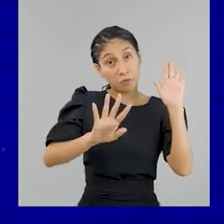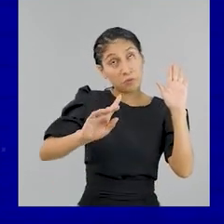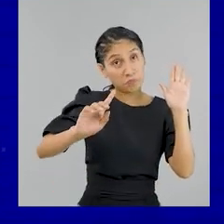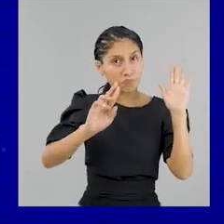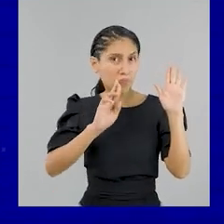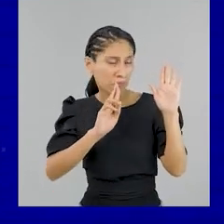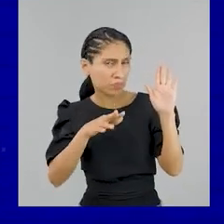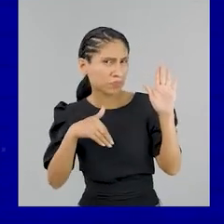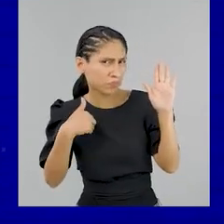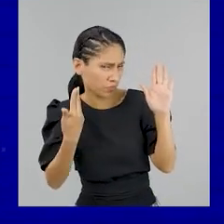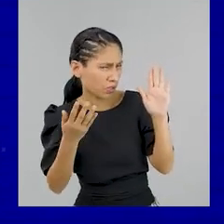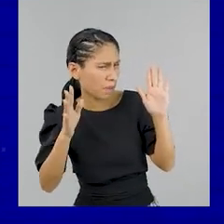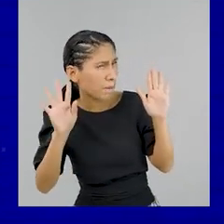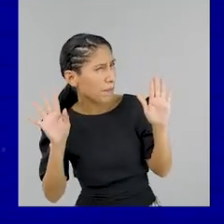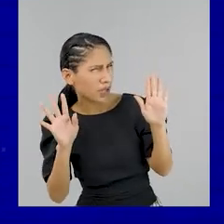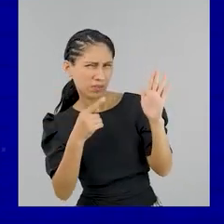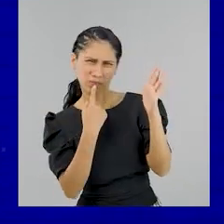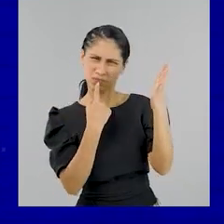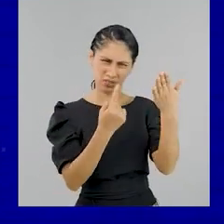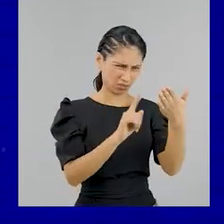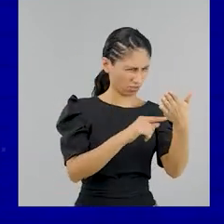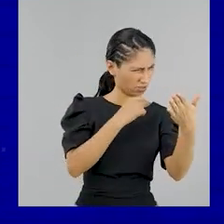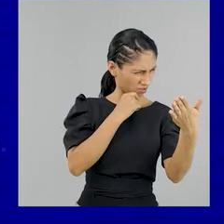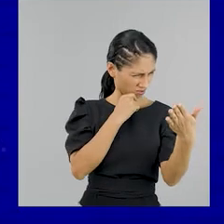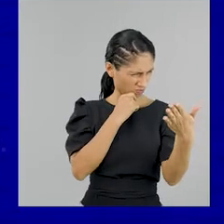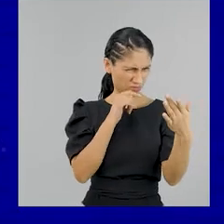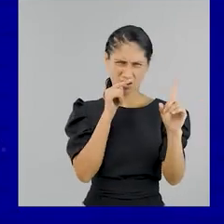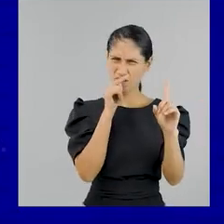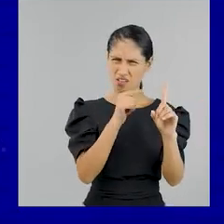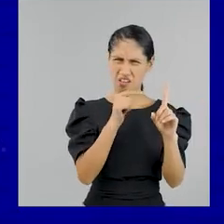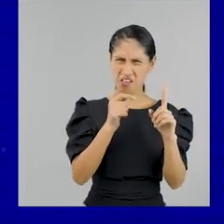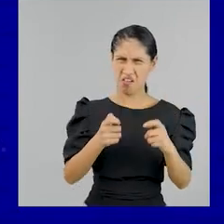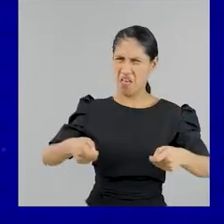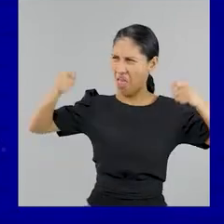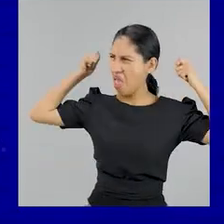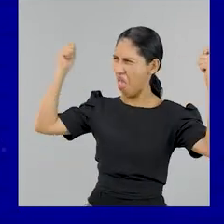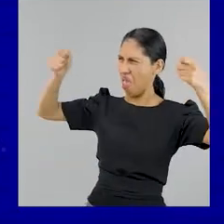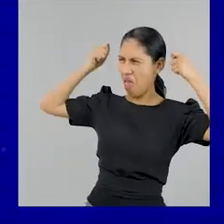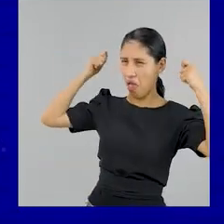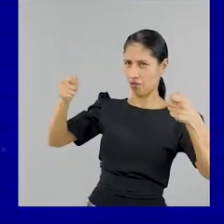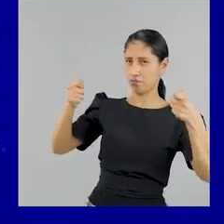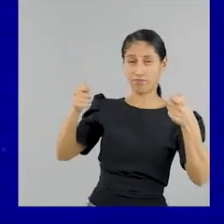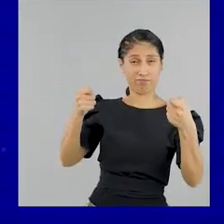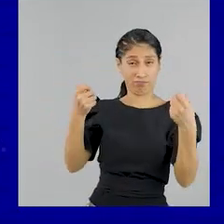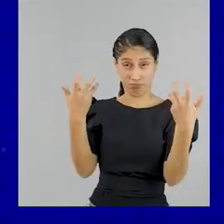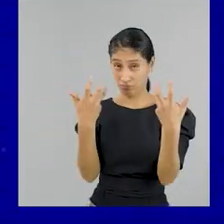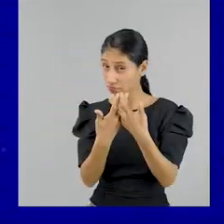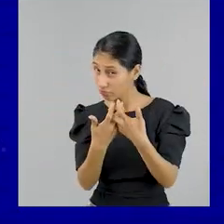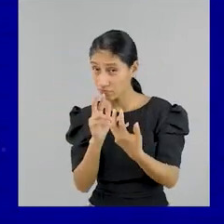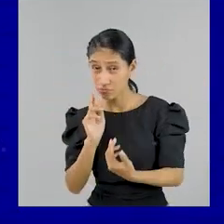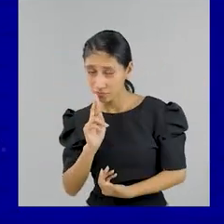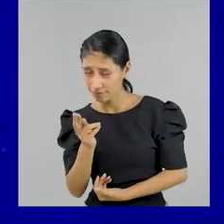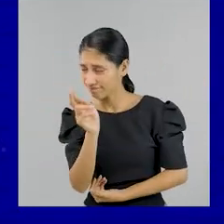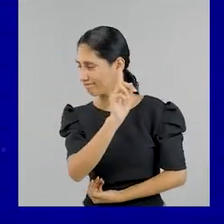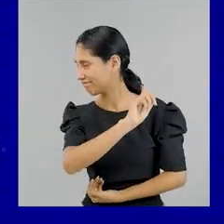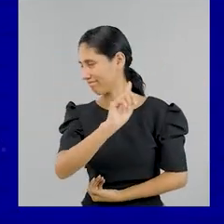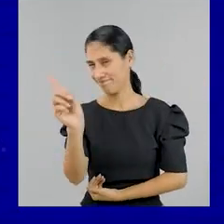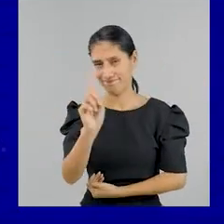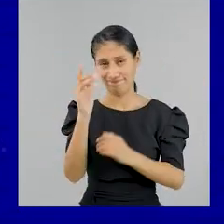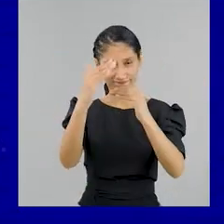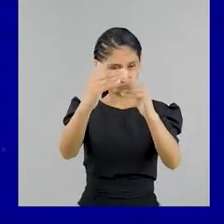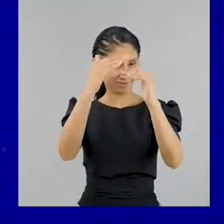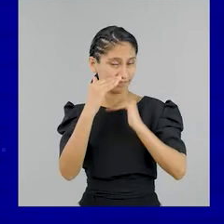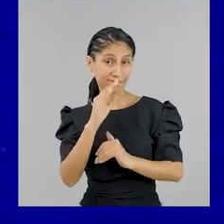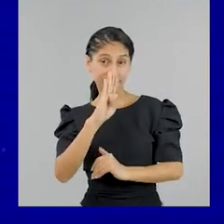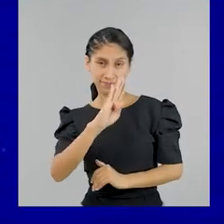ser la respuesta, pero nos menciona que es para la rebelión. Con eso no podría ser correcta la alternativa.